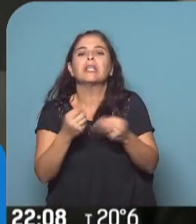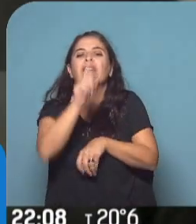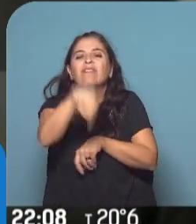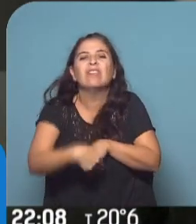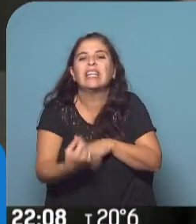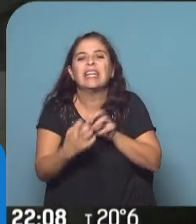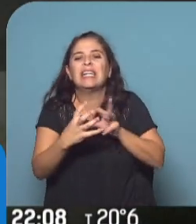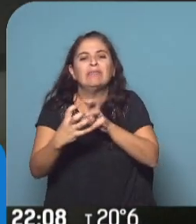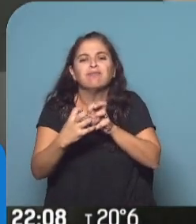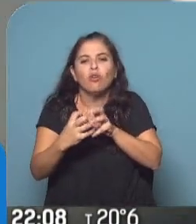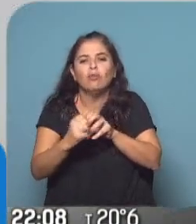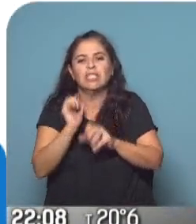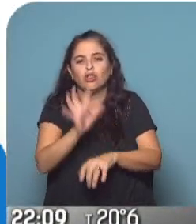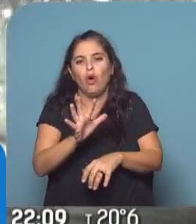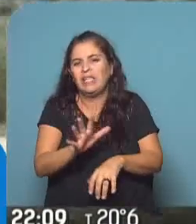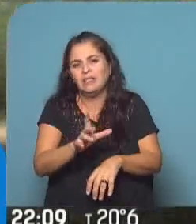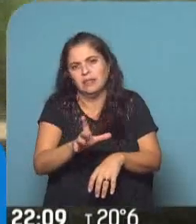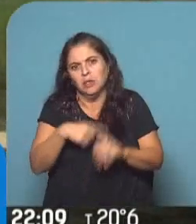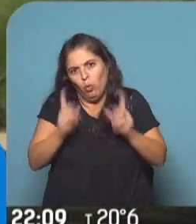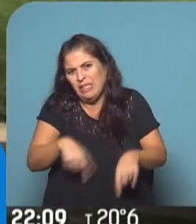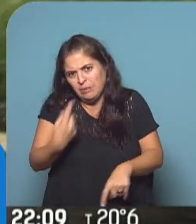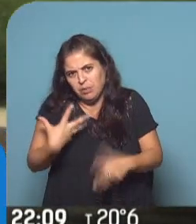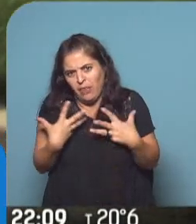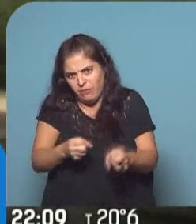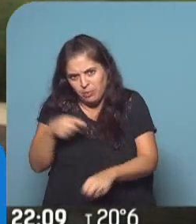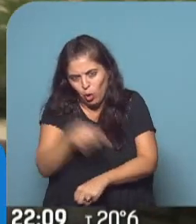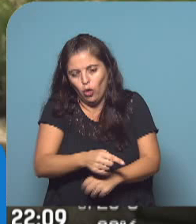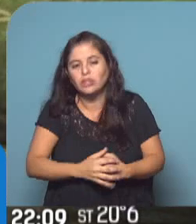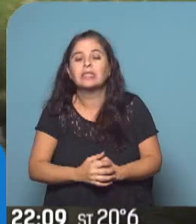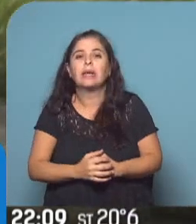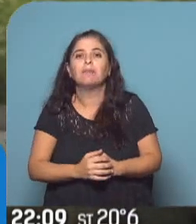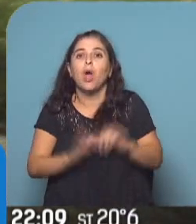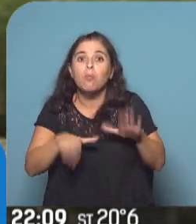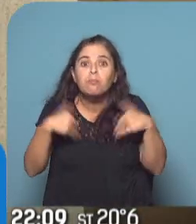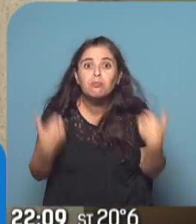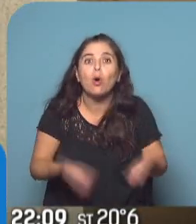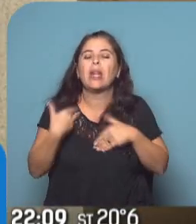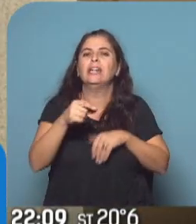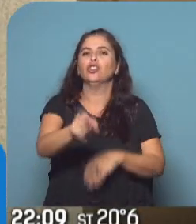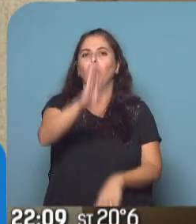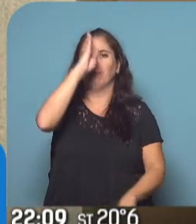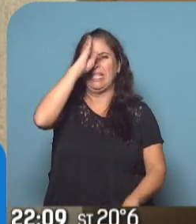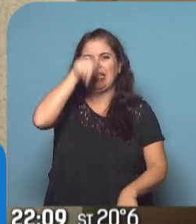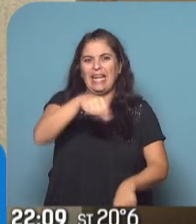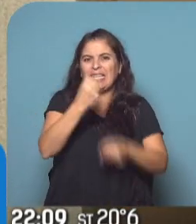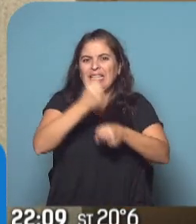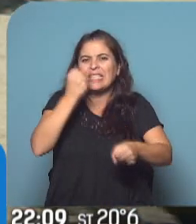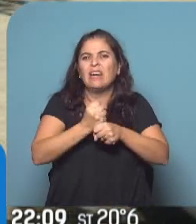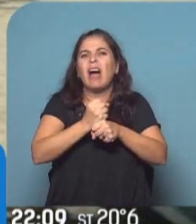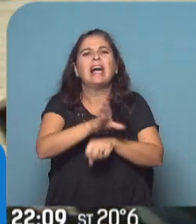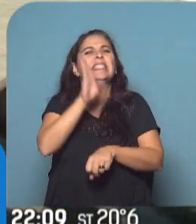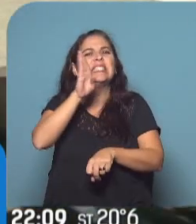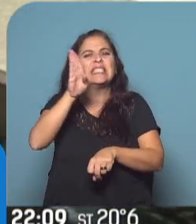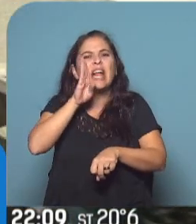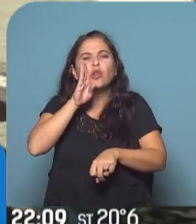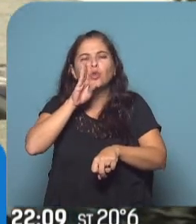always defended ourselves. Es por eso que los militares profesionales del Pentágono se oponen desde hace años a la idea de